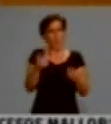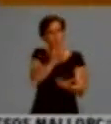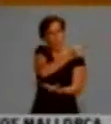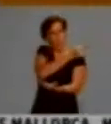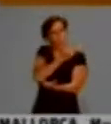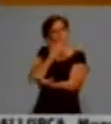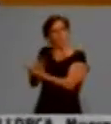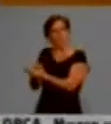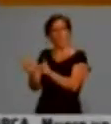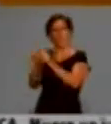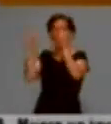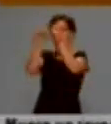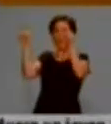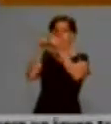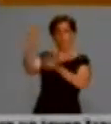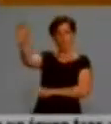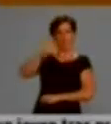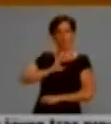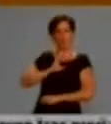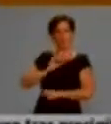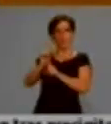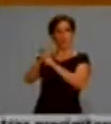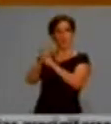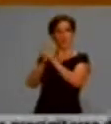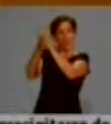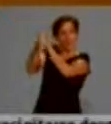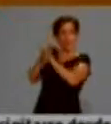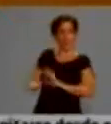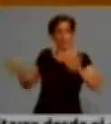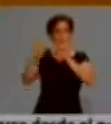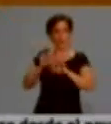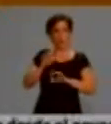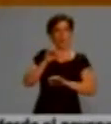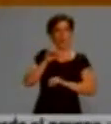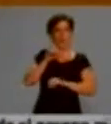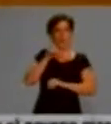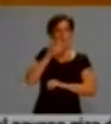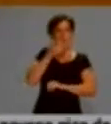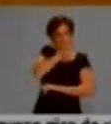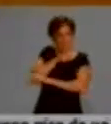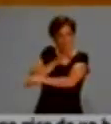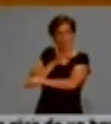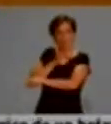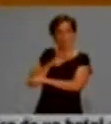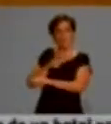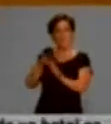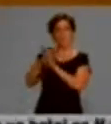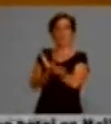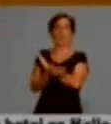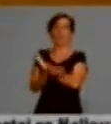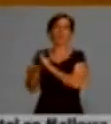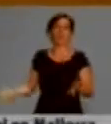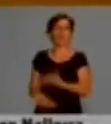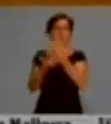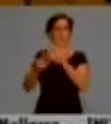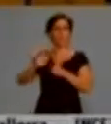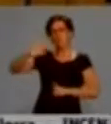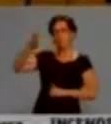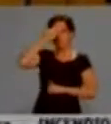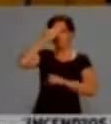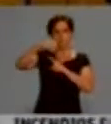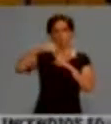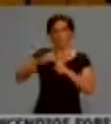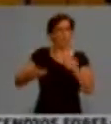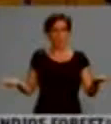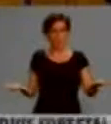los empresarios que entregaban dinero? Si eso era la sisa, señor Rajoy, ¿cuánto era el principal? Esa es una pregunta importante que tiene